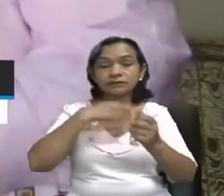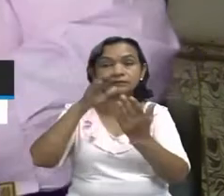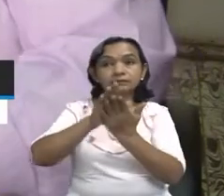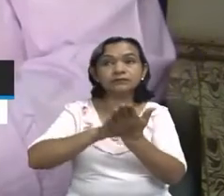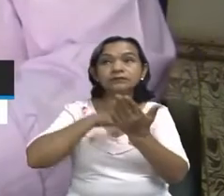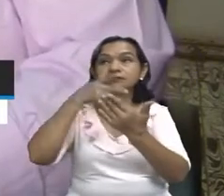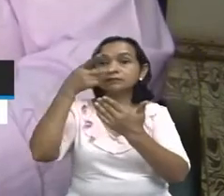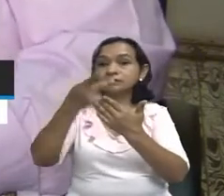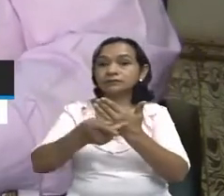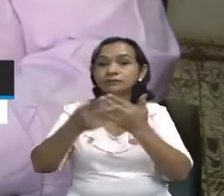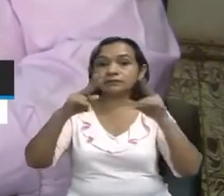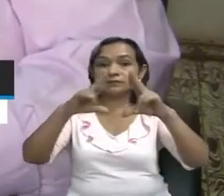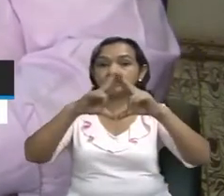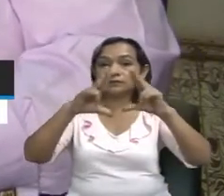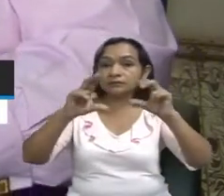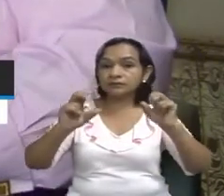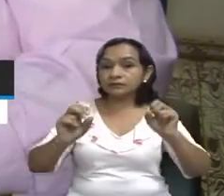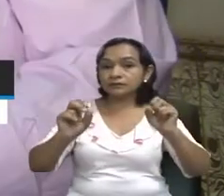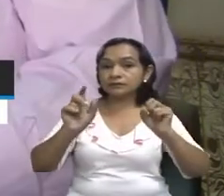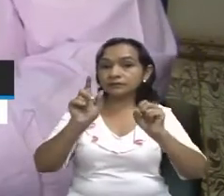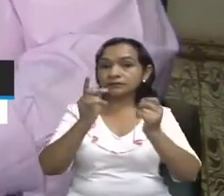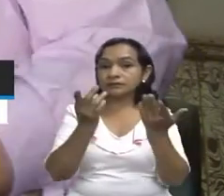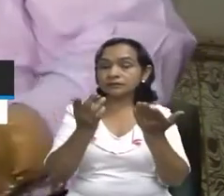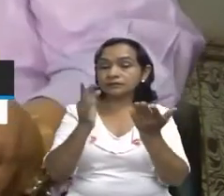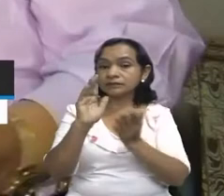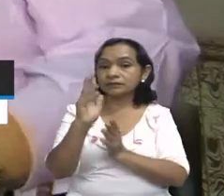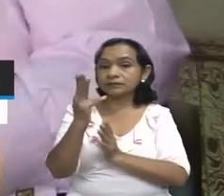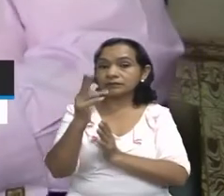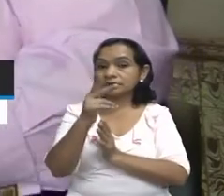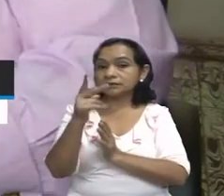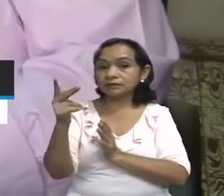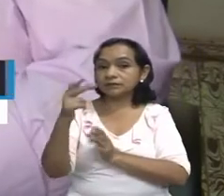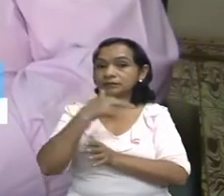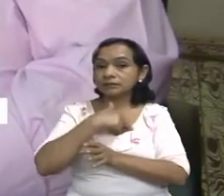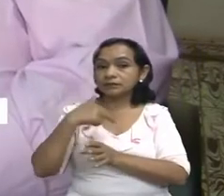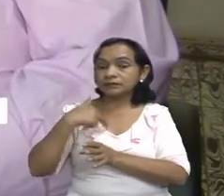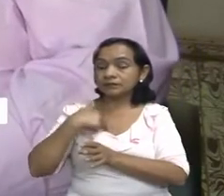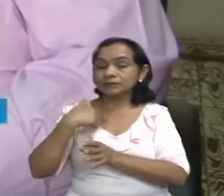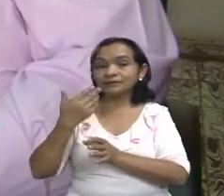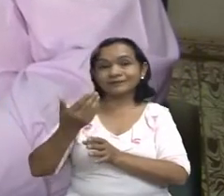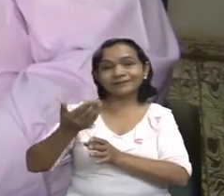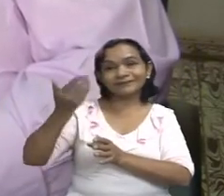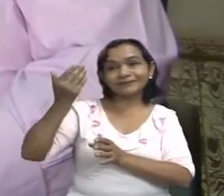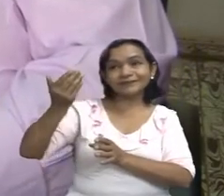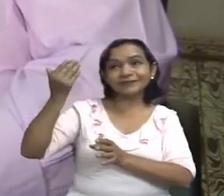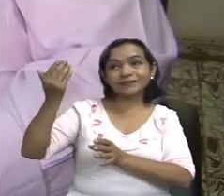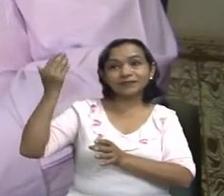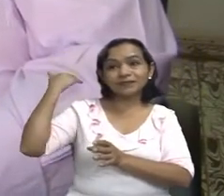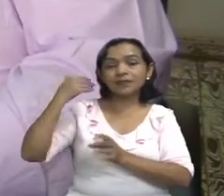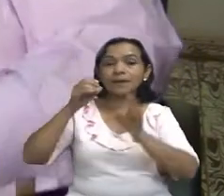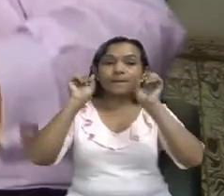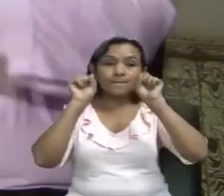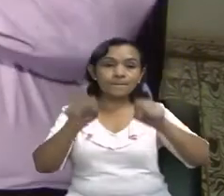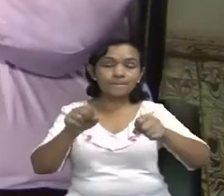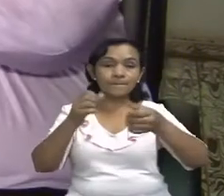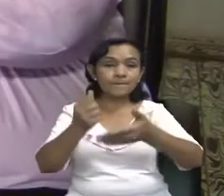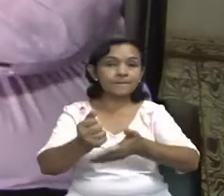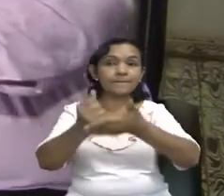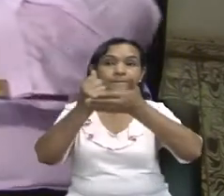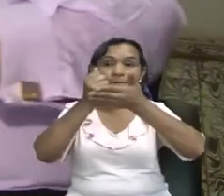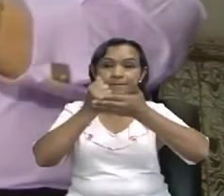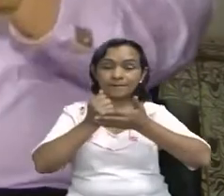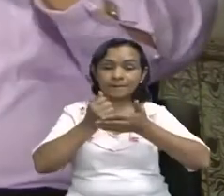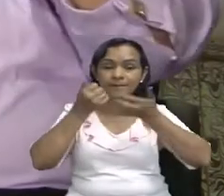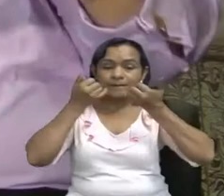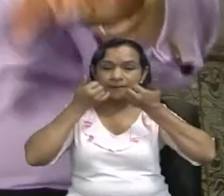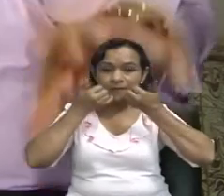programación a los nicaragüenses a través del canal 98, que ha sido su frecuencia histórica, que permitiera